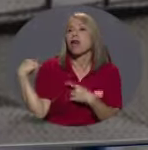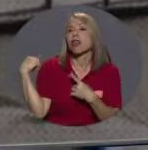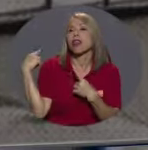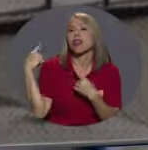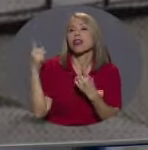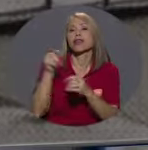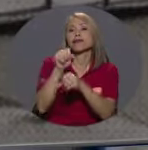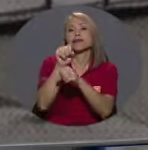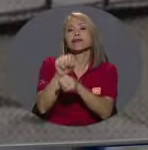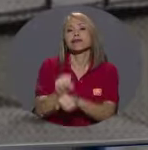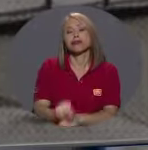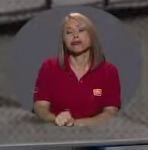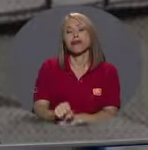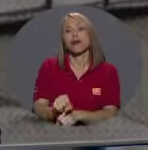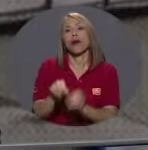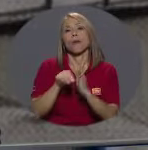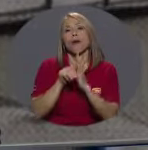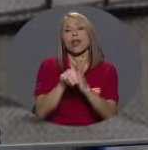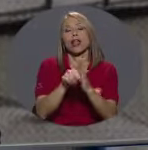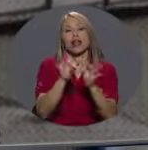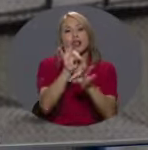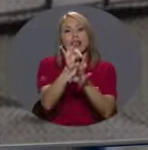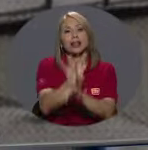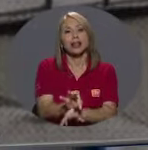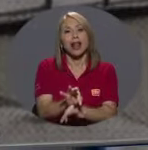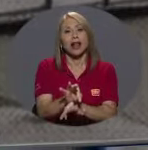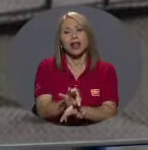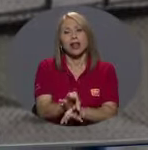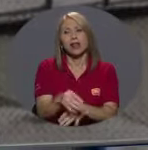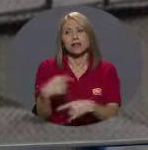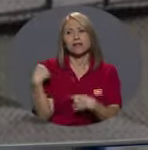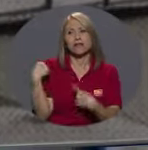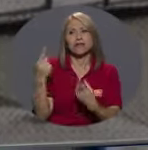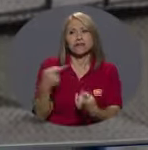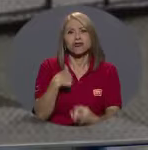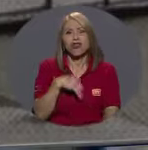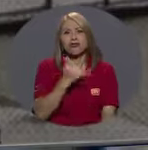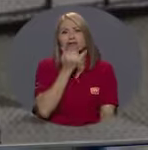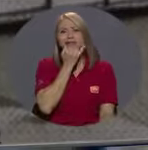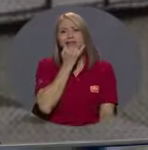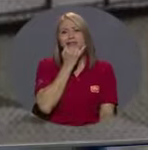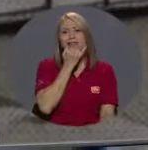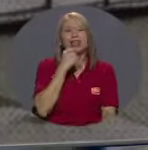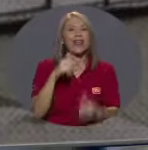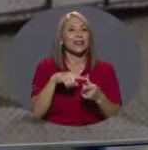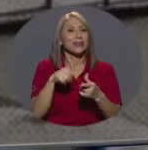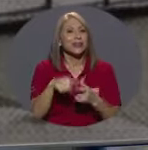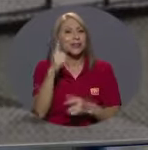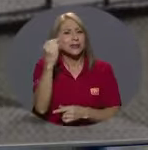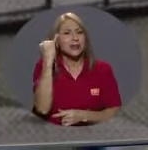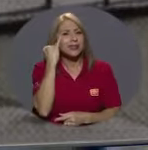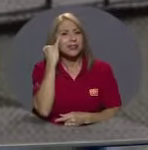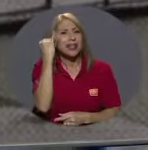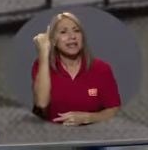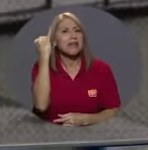modelo tradicional, ¿verdad? Y cómo yo he venido actuando de una forma incorrecta. Entonces, una iniciativa que